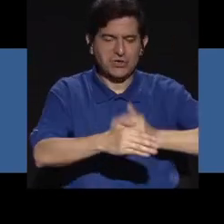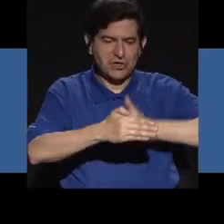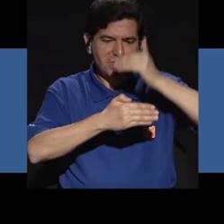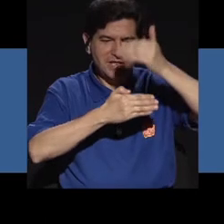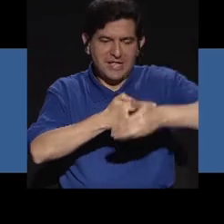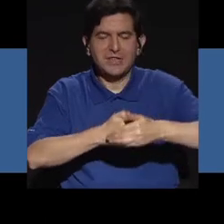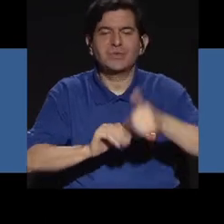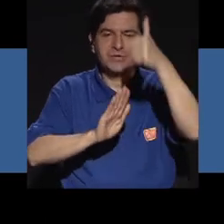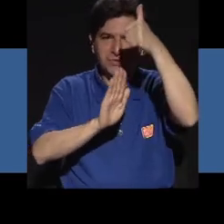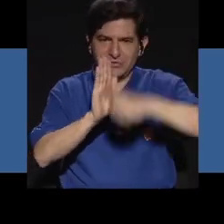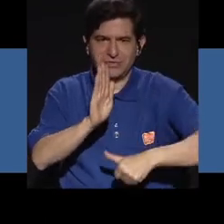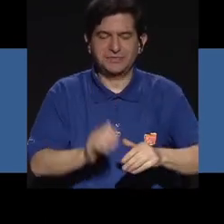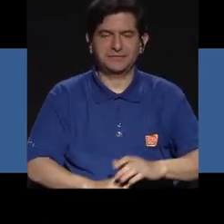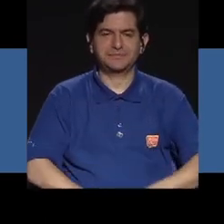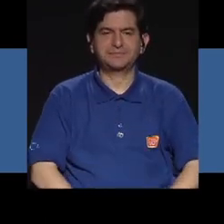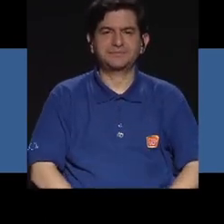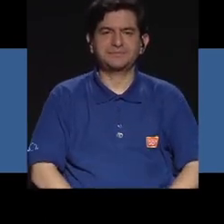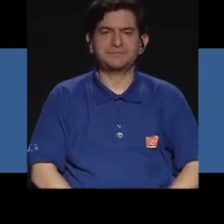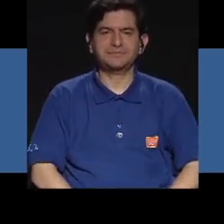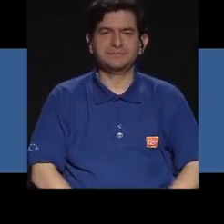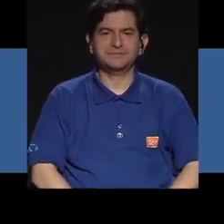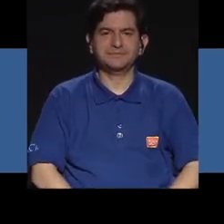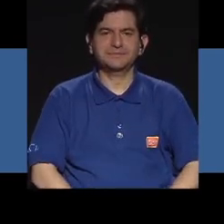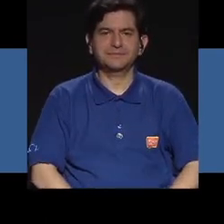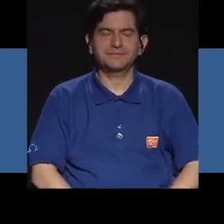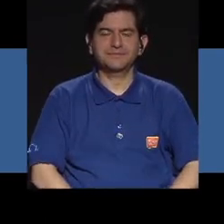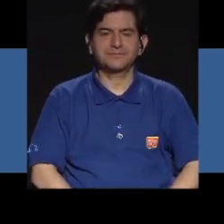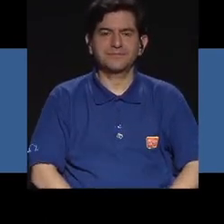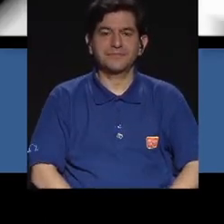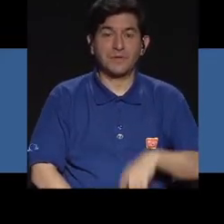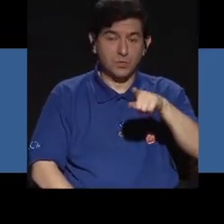menos 5 días después de la cirugía.